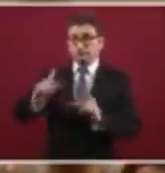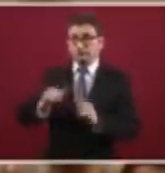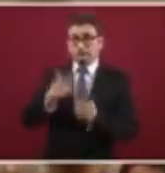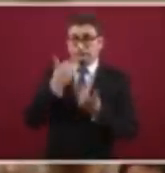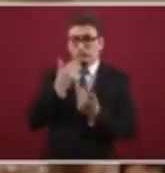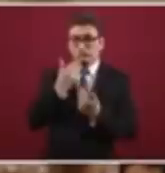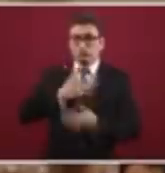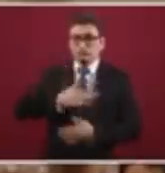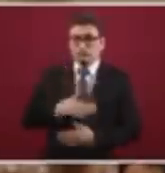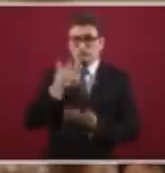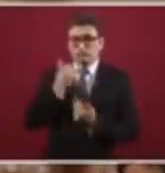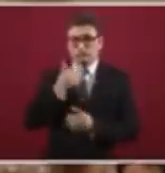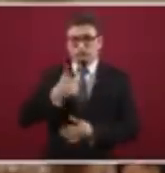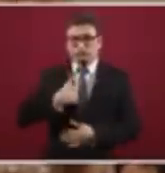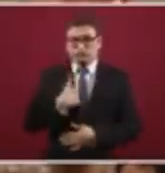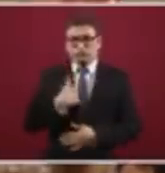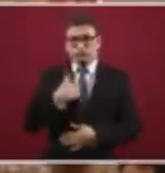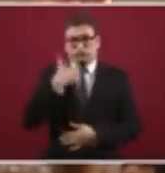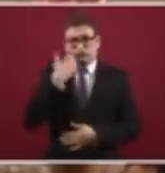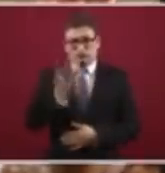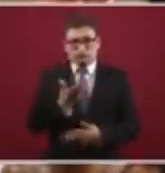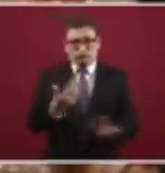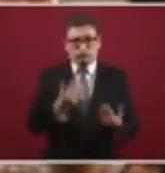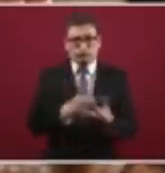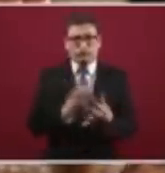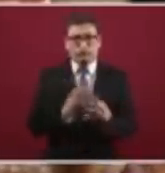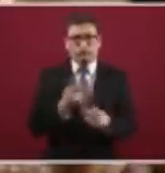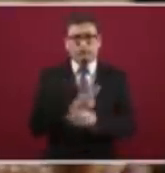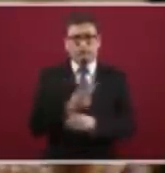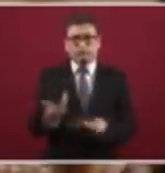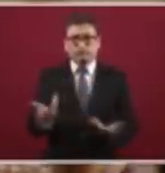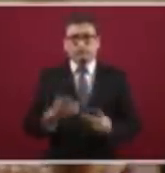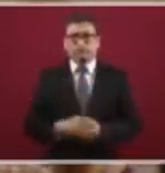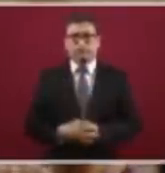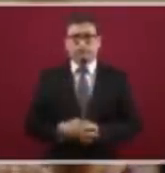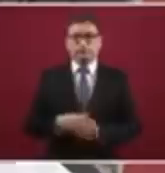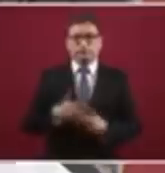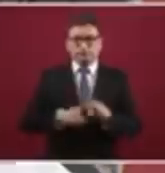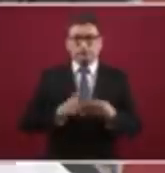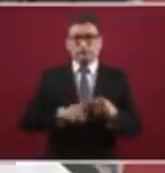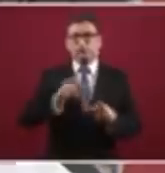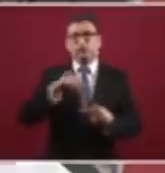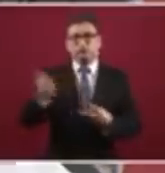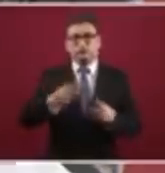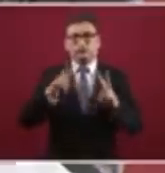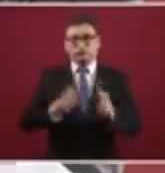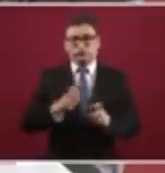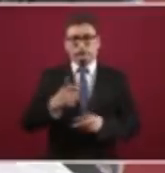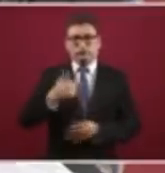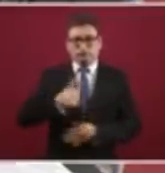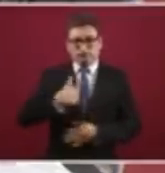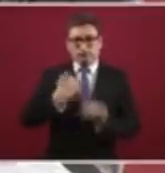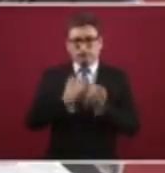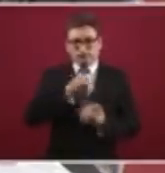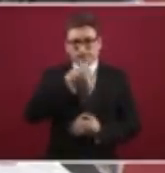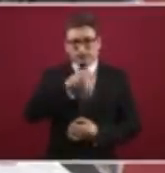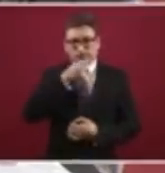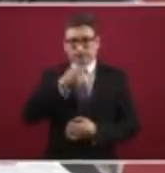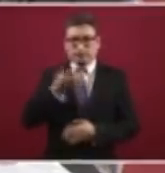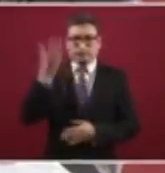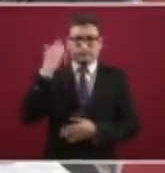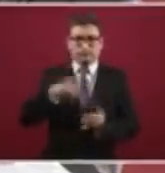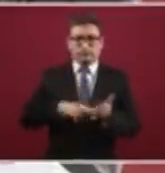entonces yo quisiera verdad saber qué está pasando ahora tengo otro tema porque soy periodista desde el